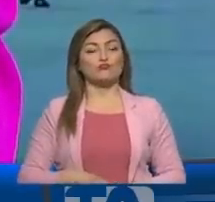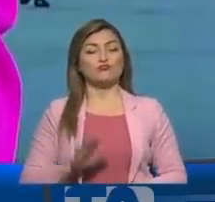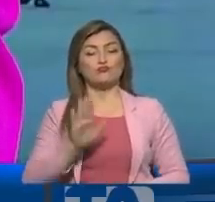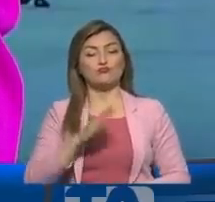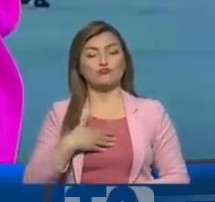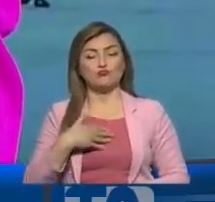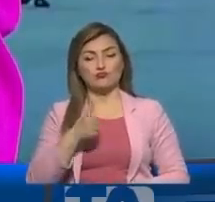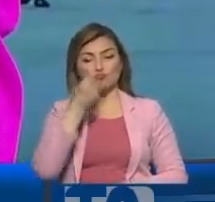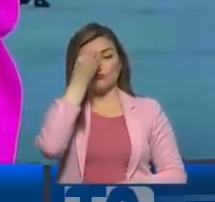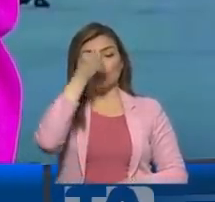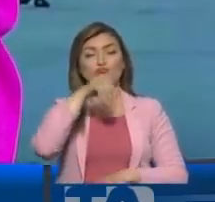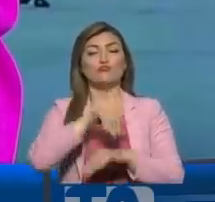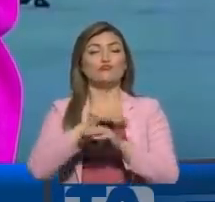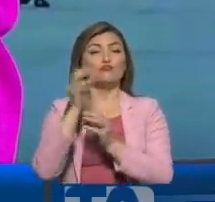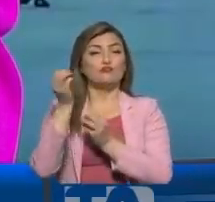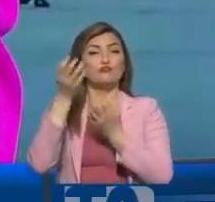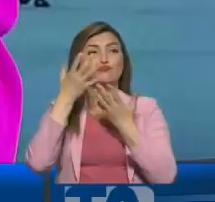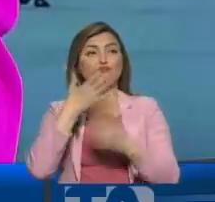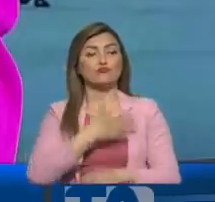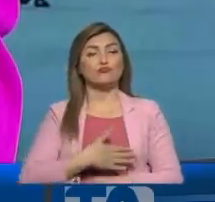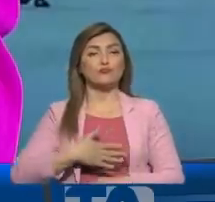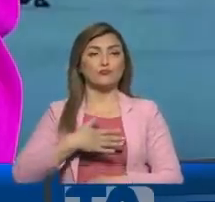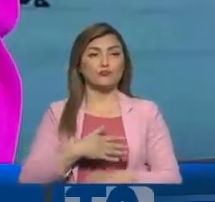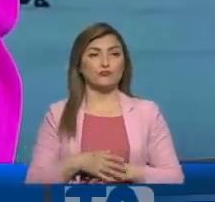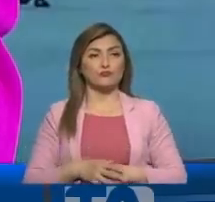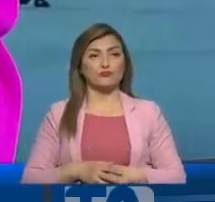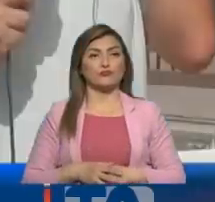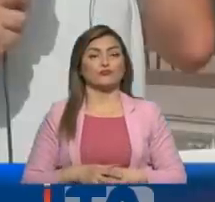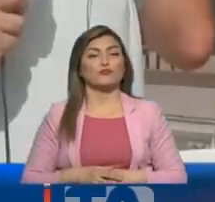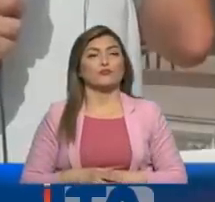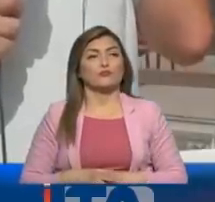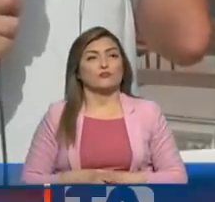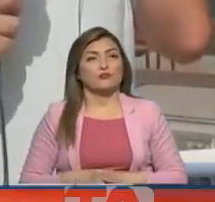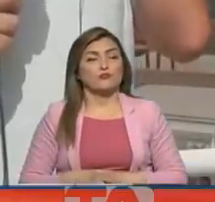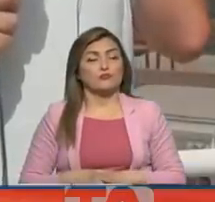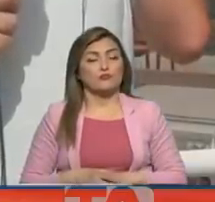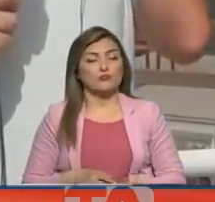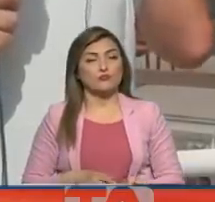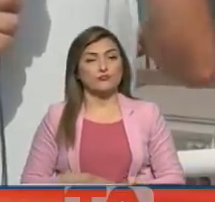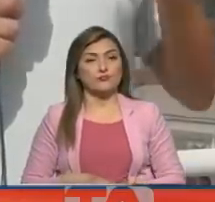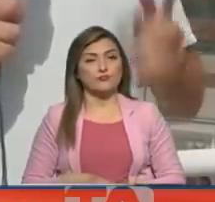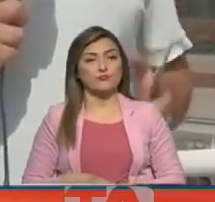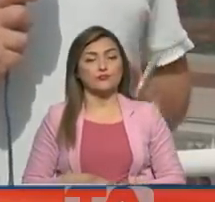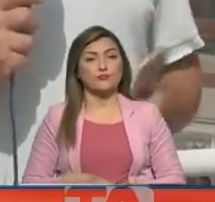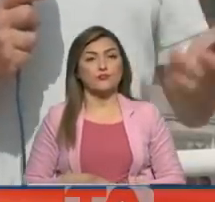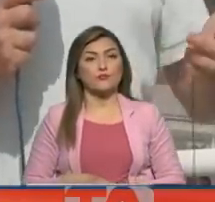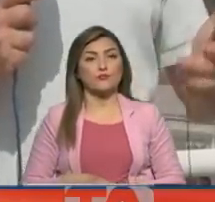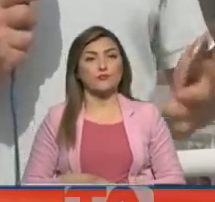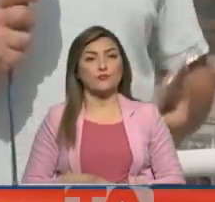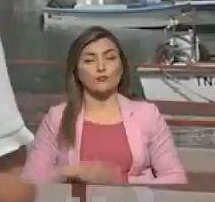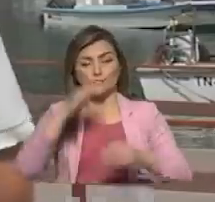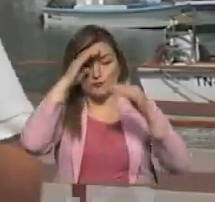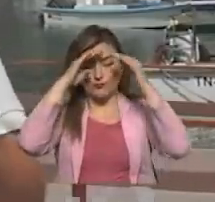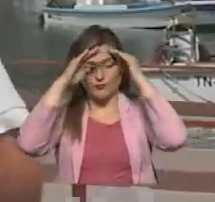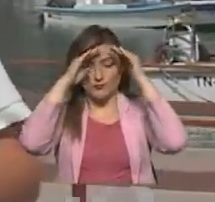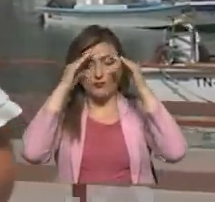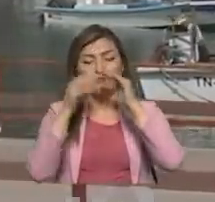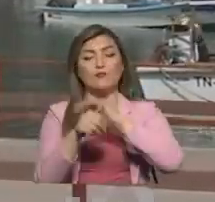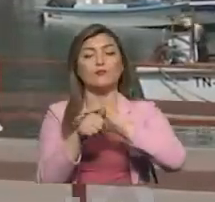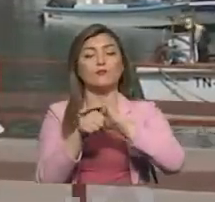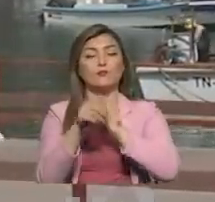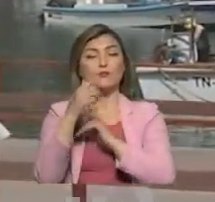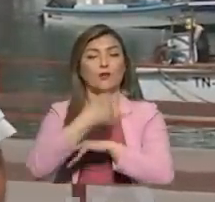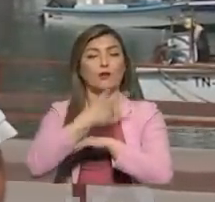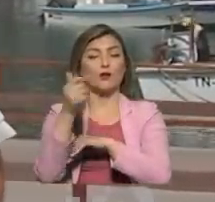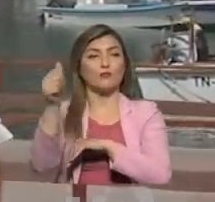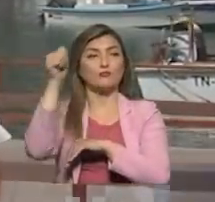Hola, Diego, ¿cómo estás? Buenas tardes, infórmanos, por favor. En efecto, saludos desde Galápagos. El día de ayer el